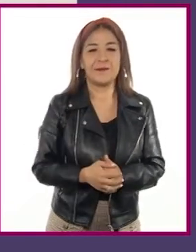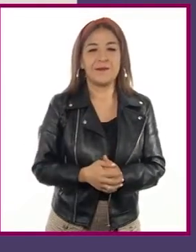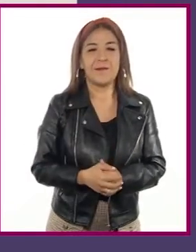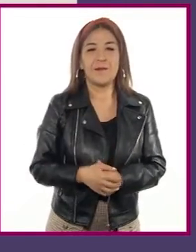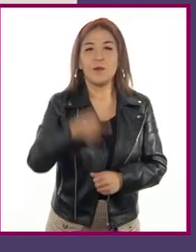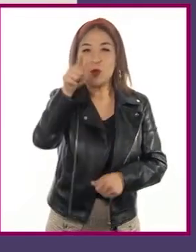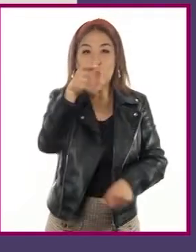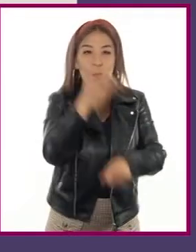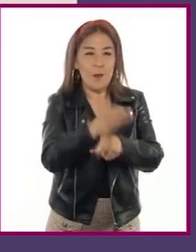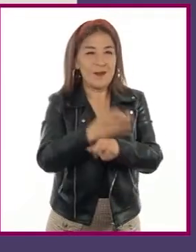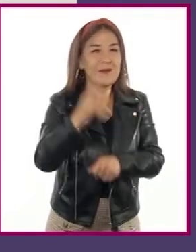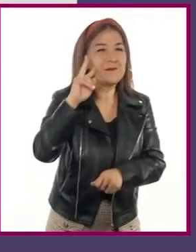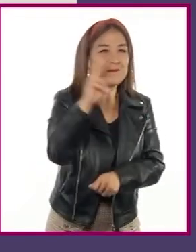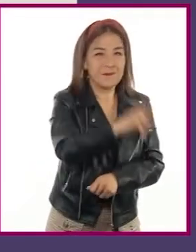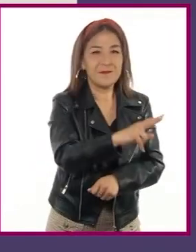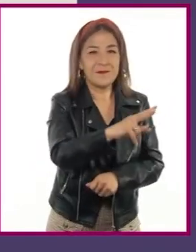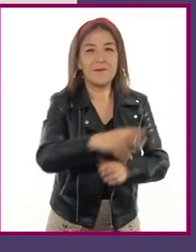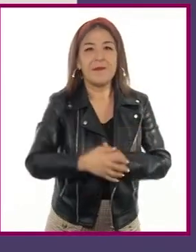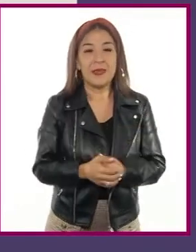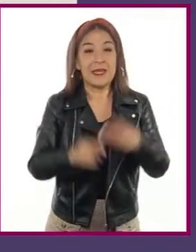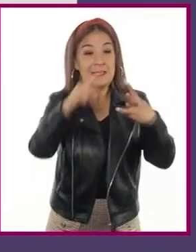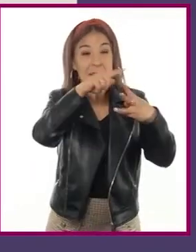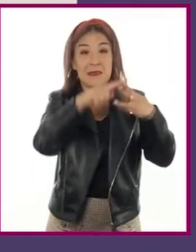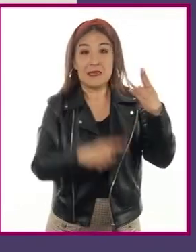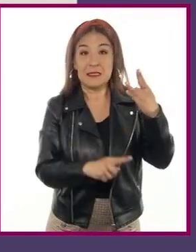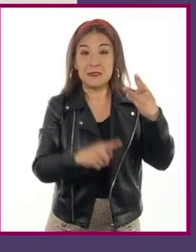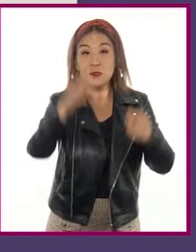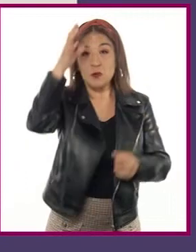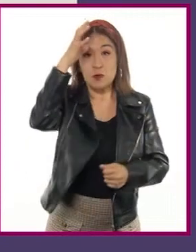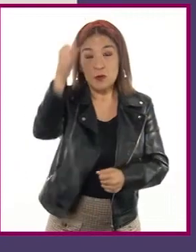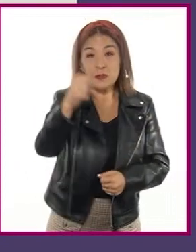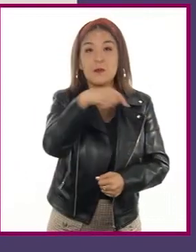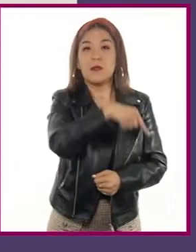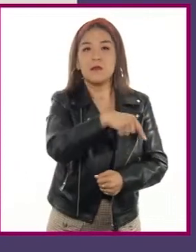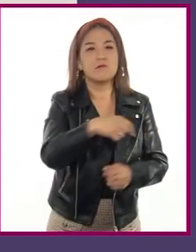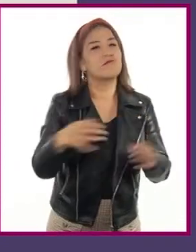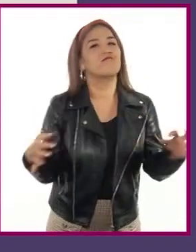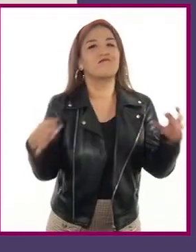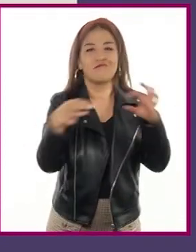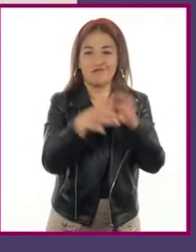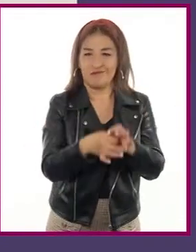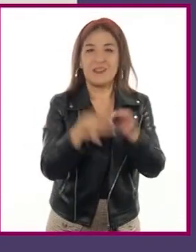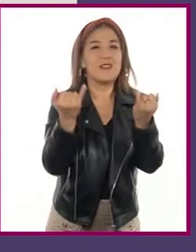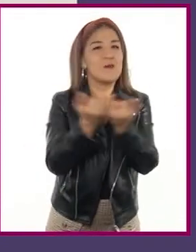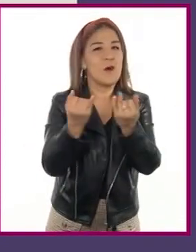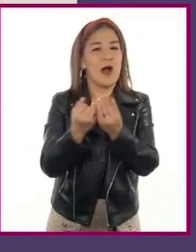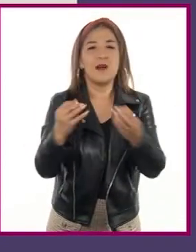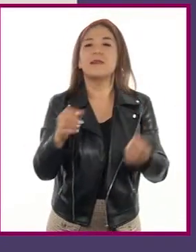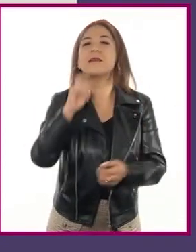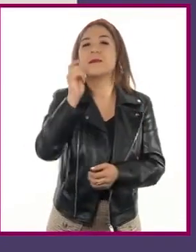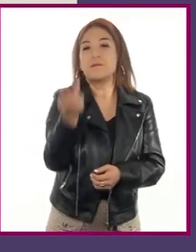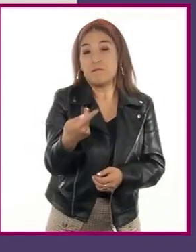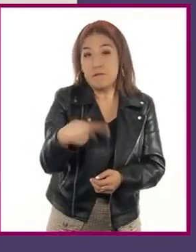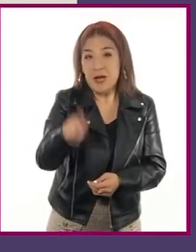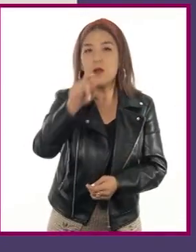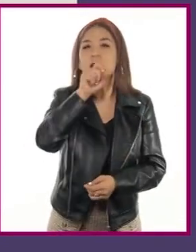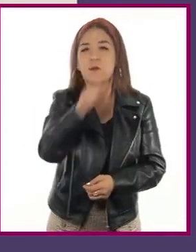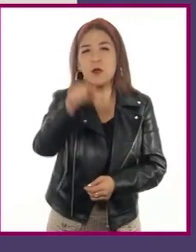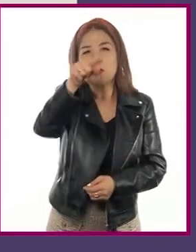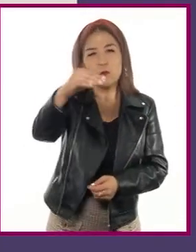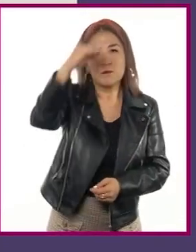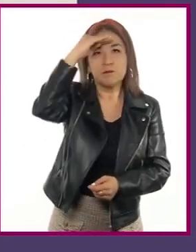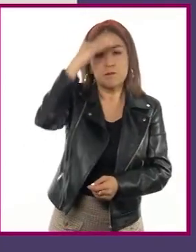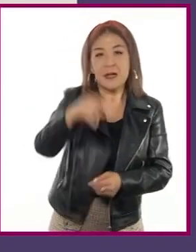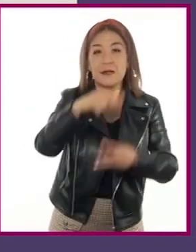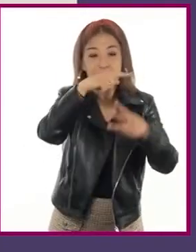Como pudieron corroborarlo, los tres conceptos están estrechamente vinculados. No obstante, para tomar